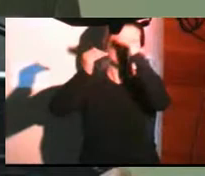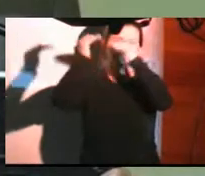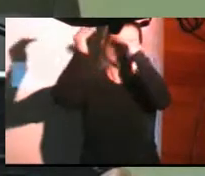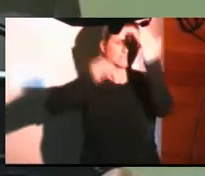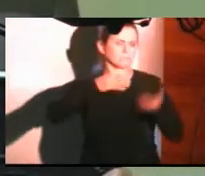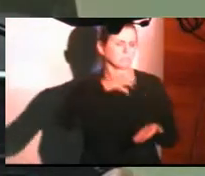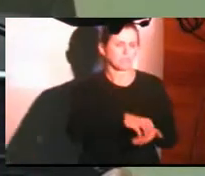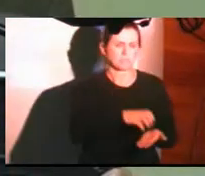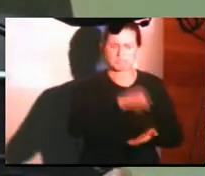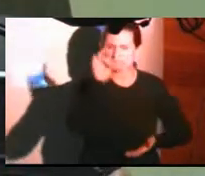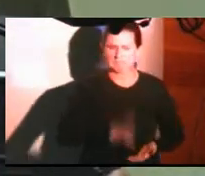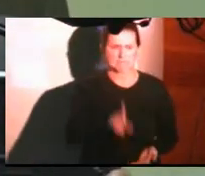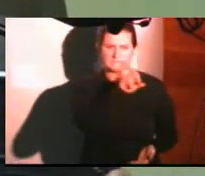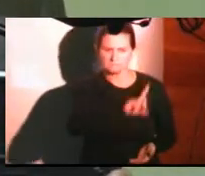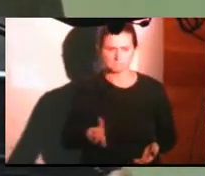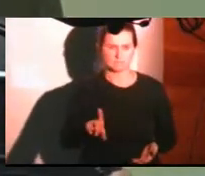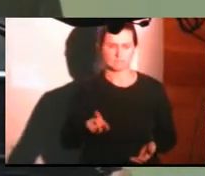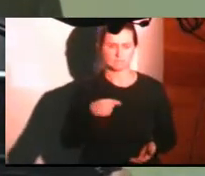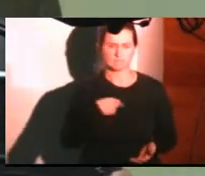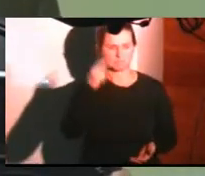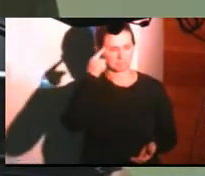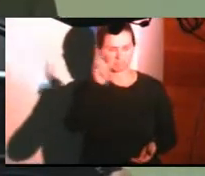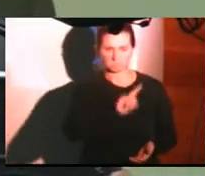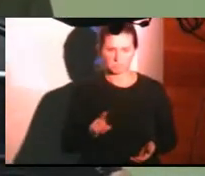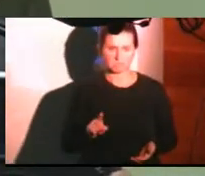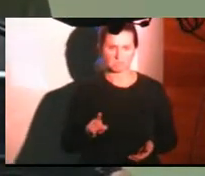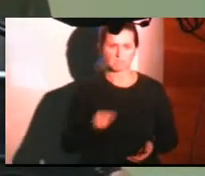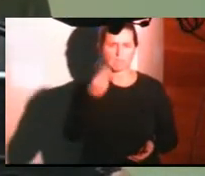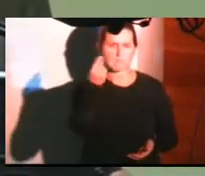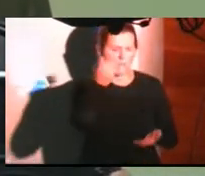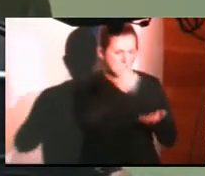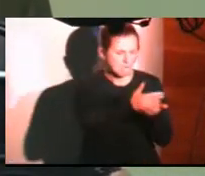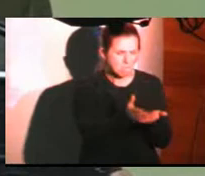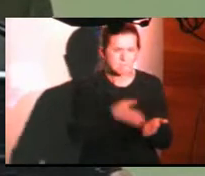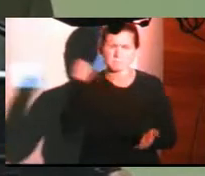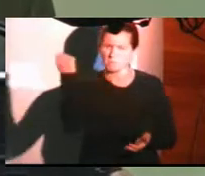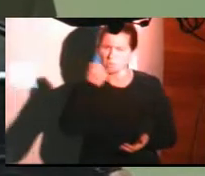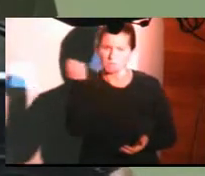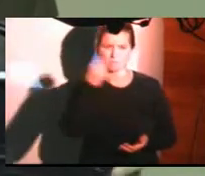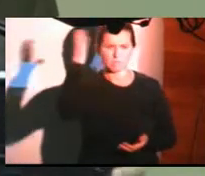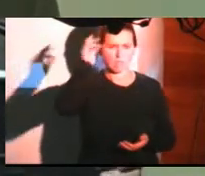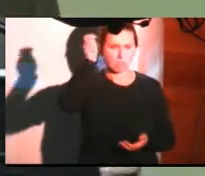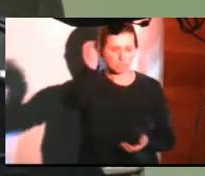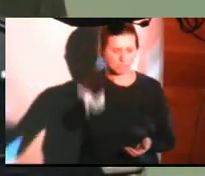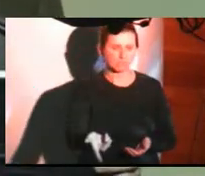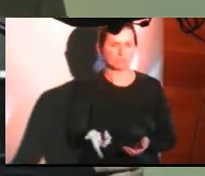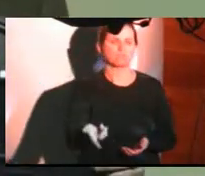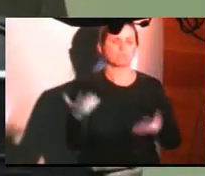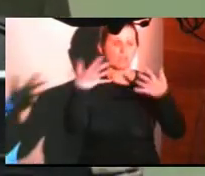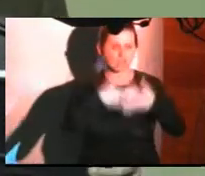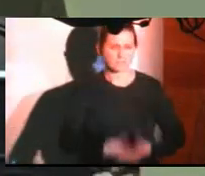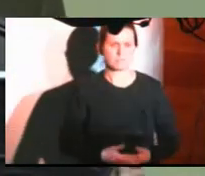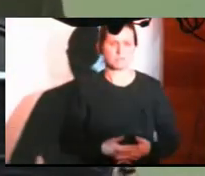del mercado resolverán los problemas. No es así. Si no hay valores compartidos de justicia, de solidaridad, de